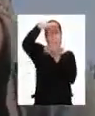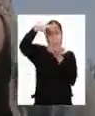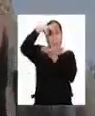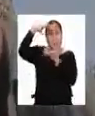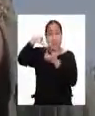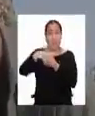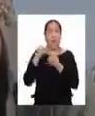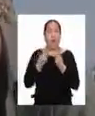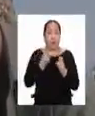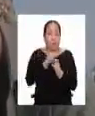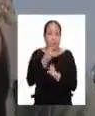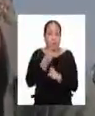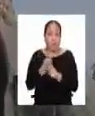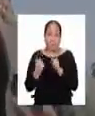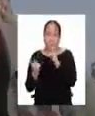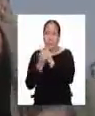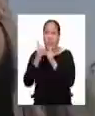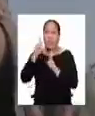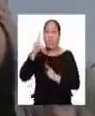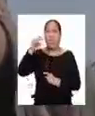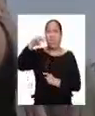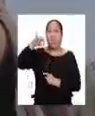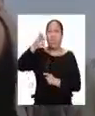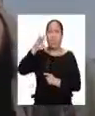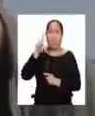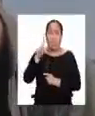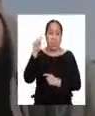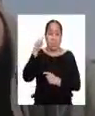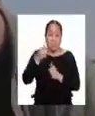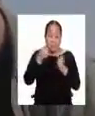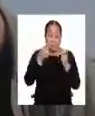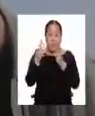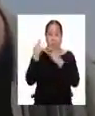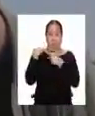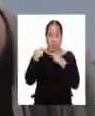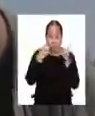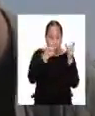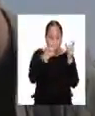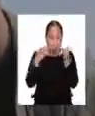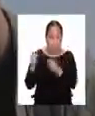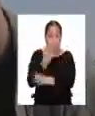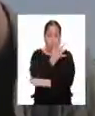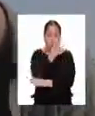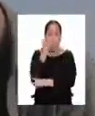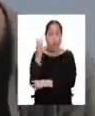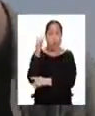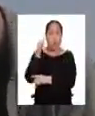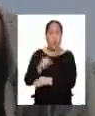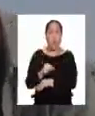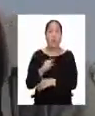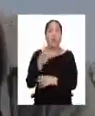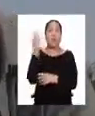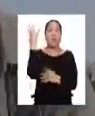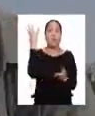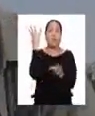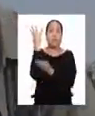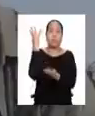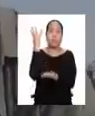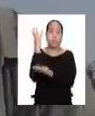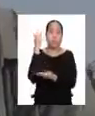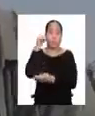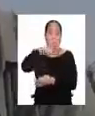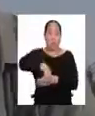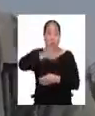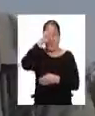estamos a punto de encontrarnos con Daniel Castillo. Él es el encargado de monitorear los bosques y la deforestación de nuestro país. Así que vamos a buscarlo para que nos